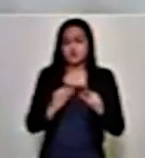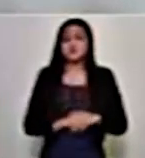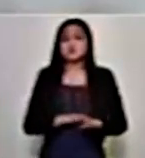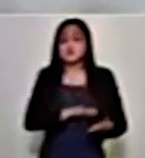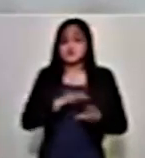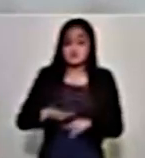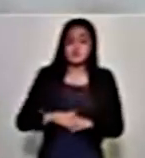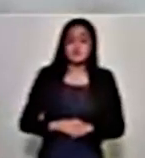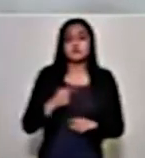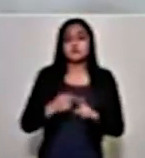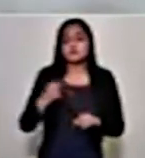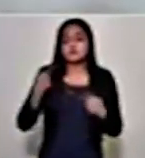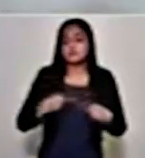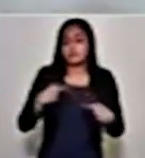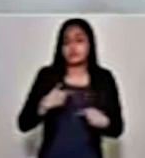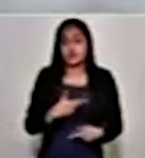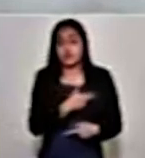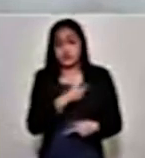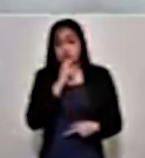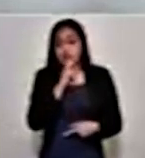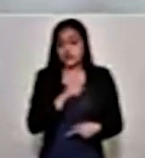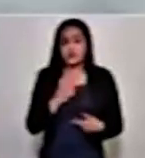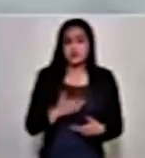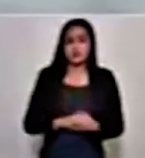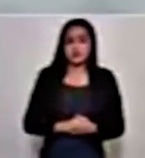sobre los lesionados